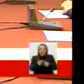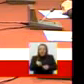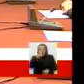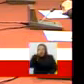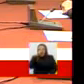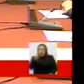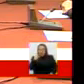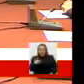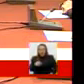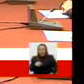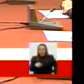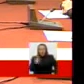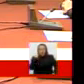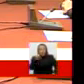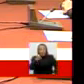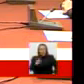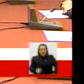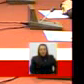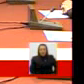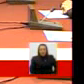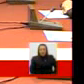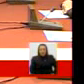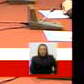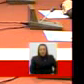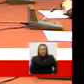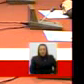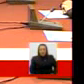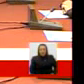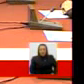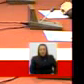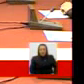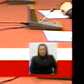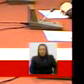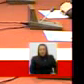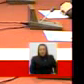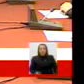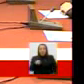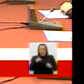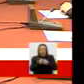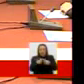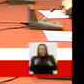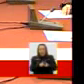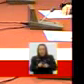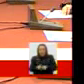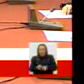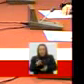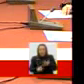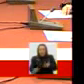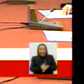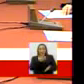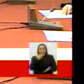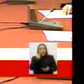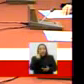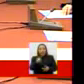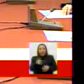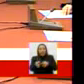diputado de la Nación, diputado por ICA. Por ICA. Sí, y que conoce. Y de mi partido, Acción Popular. Además, ¿no? Y que nadie mejor que él para que